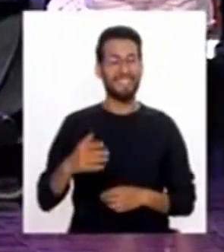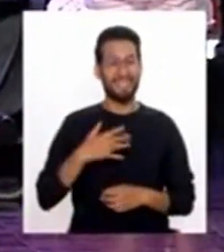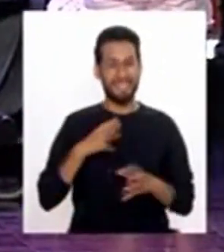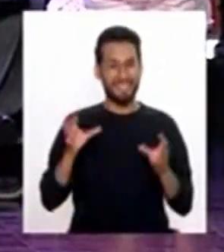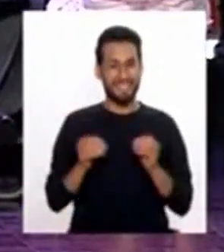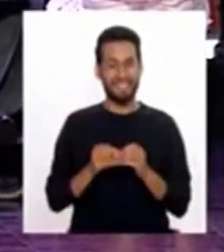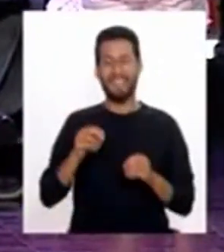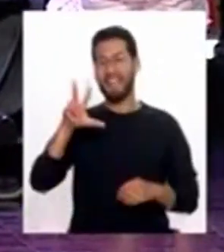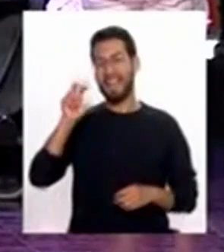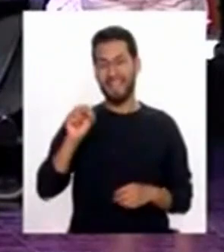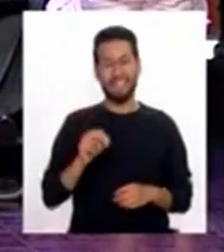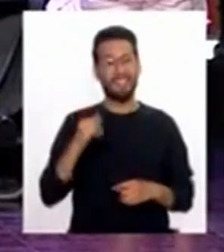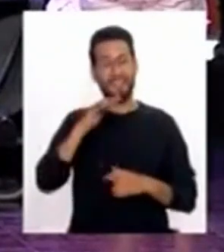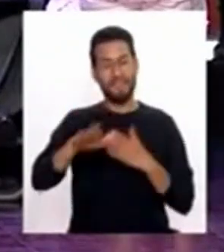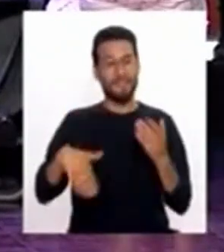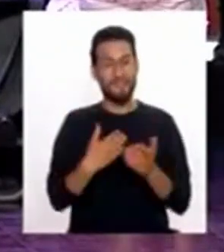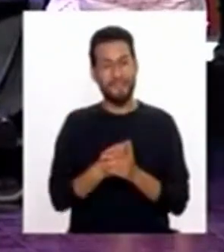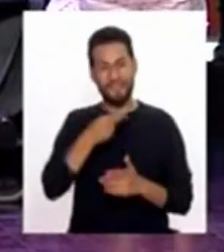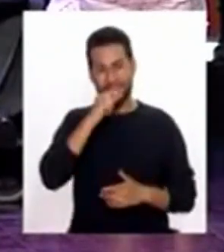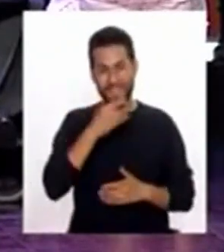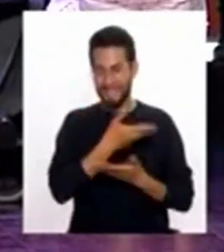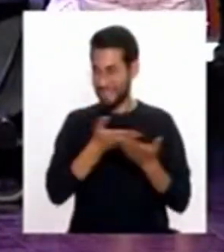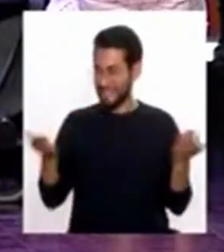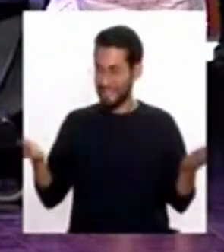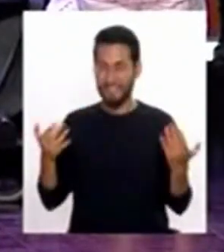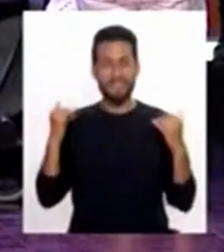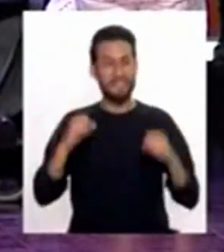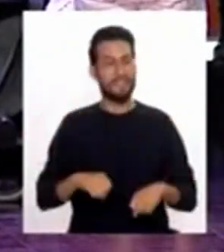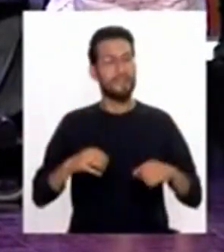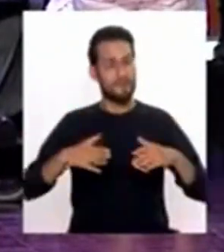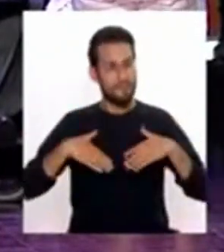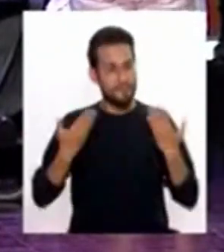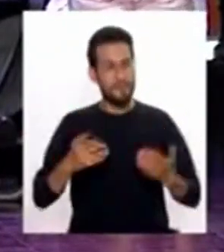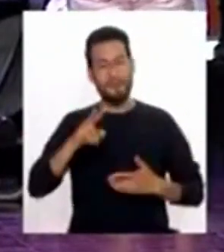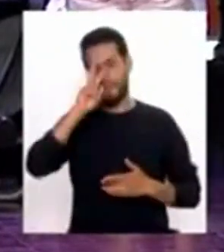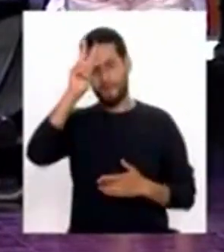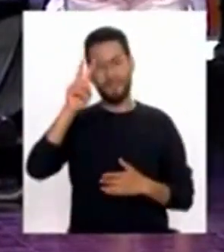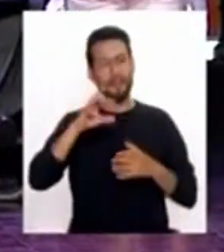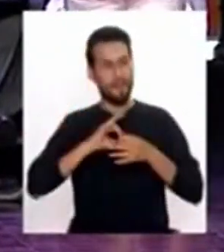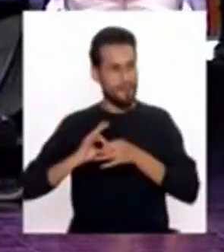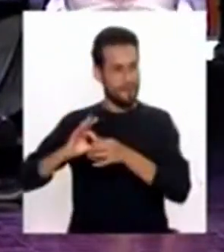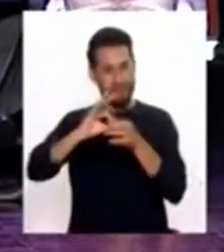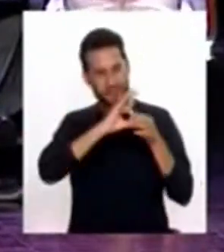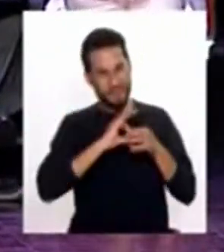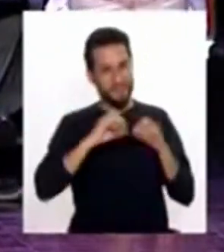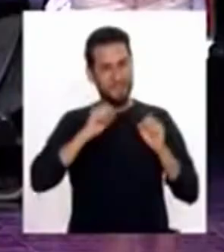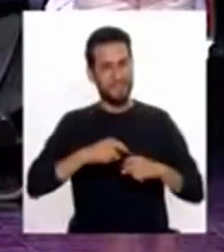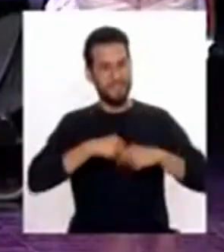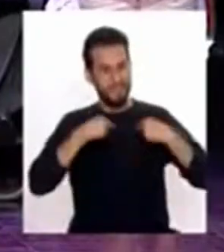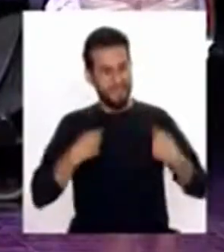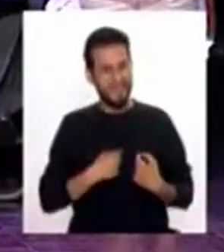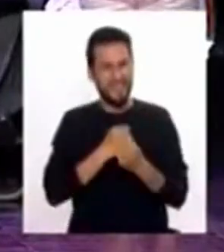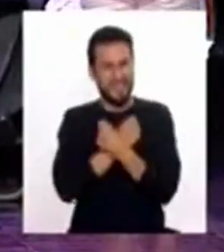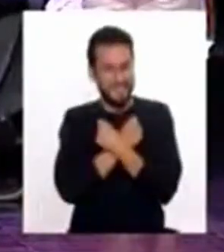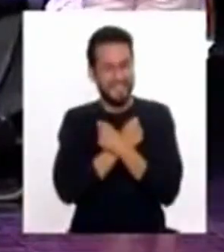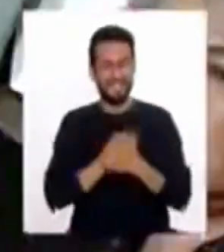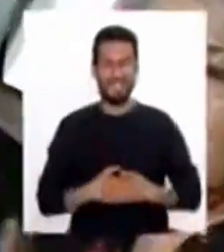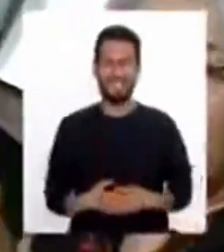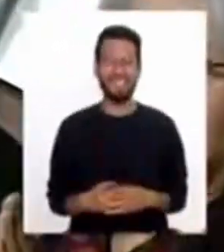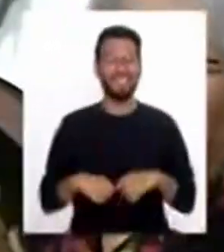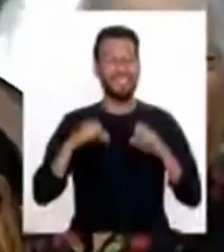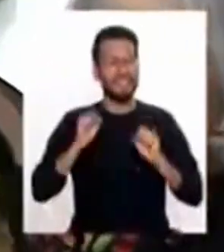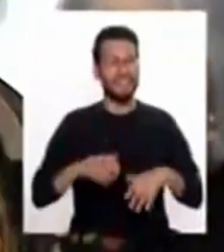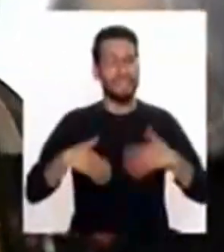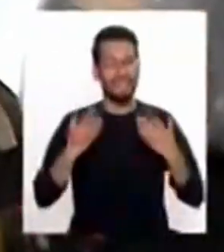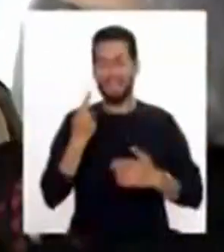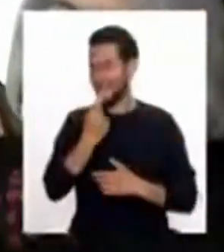30, y con todas las mujeres que estamos acá, hagamos que el Perú se una con ese corazón de amor que